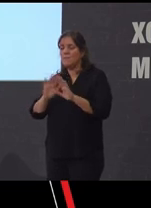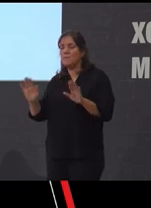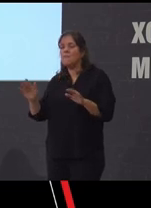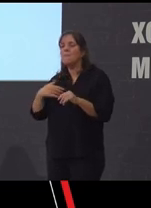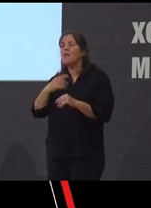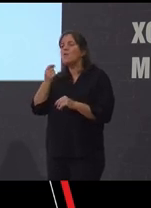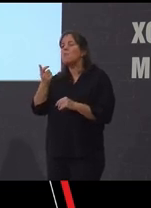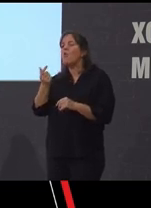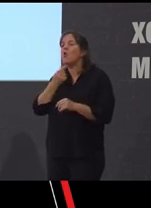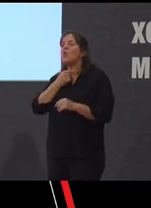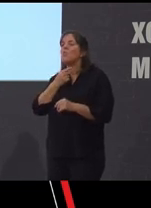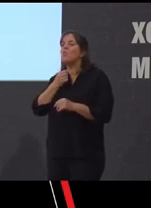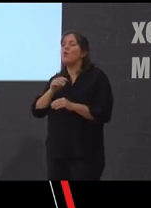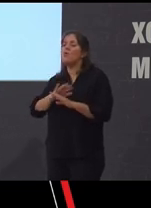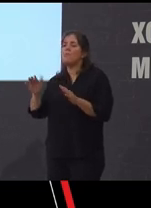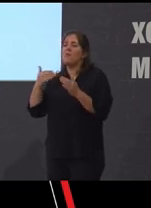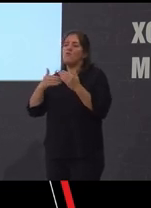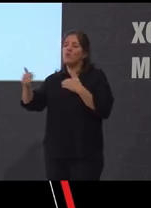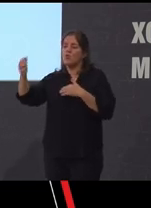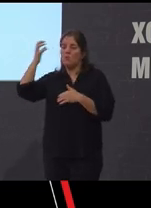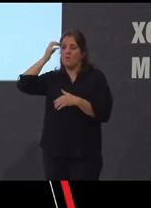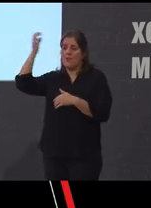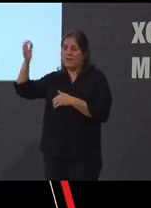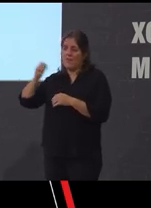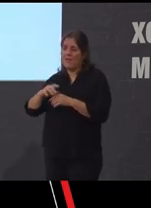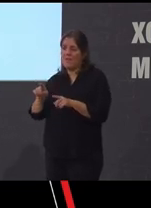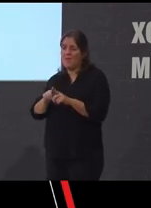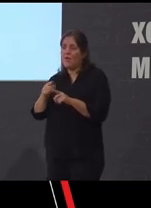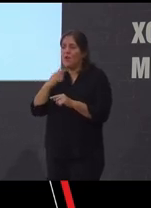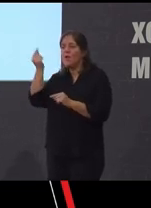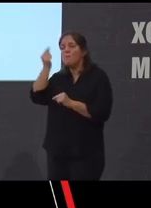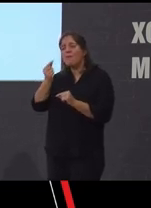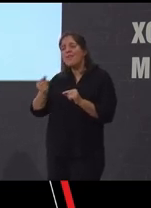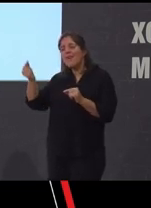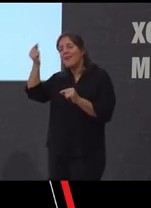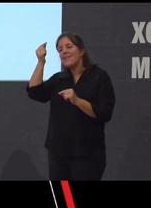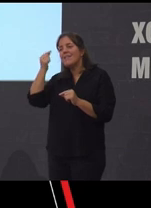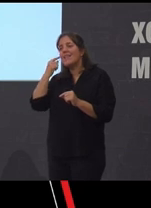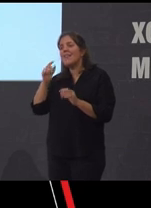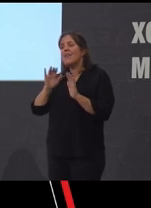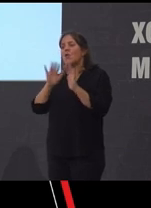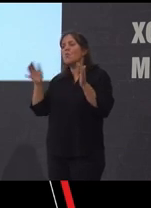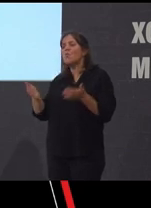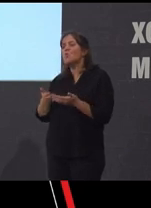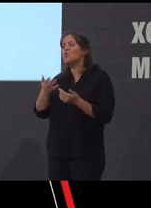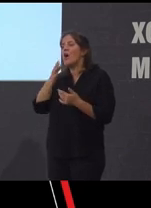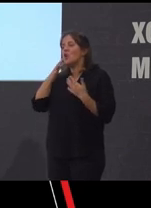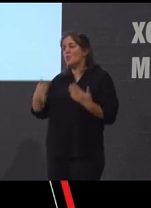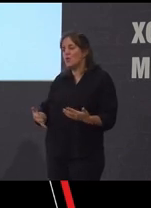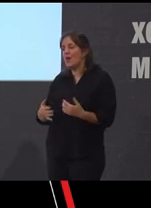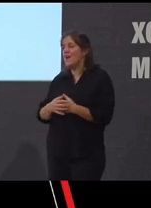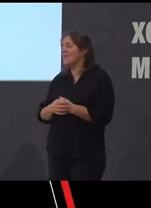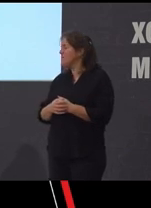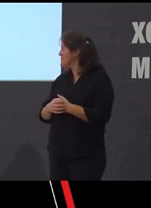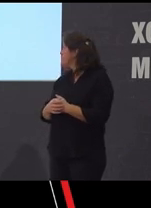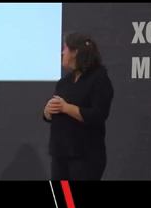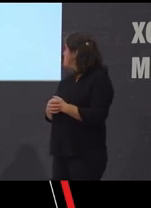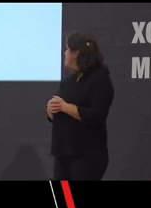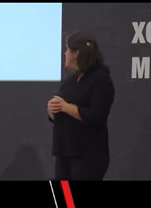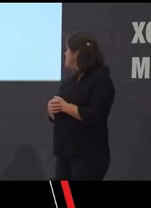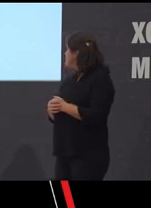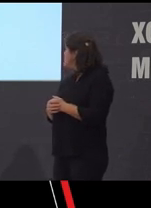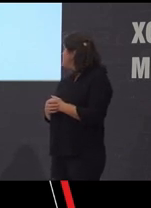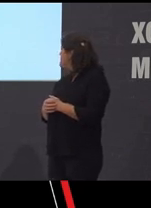con un pouco de humor sobre o futuro da monarquía, con unha viñeta do Mundo Today, porque non sabemos o que vai a